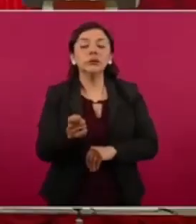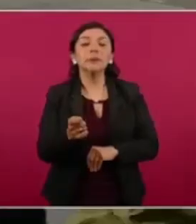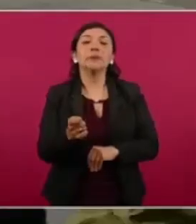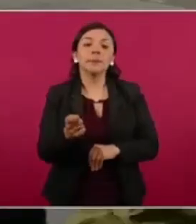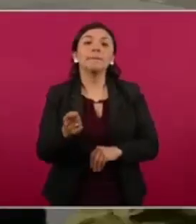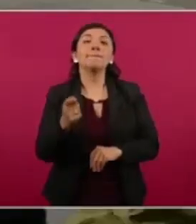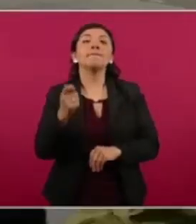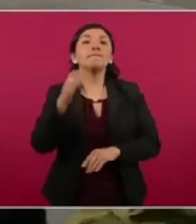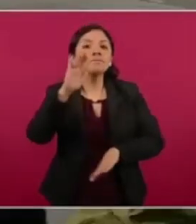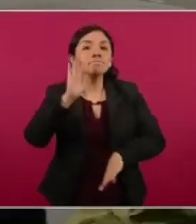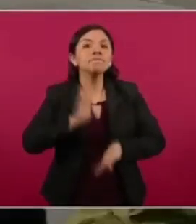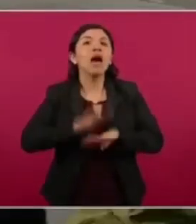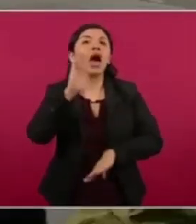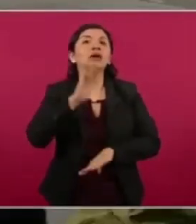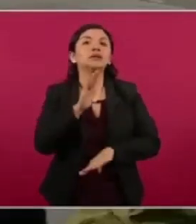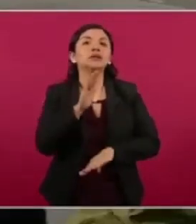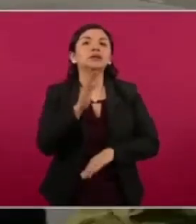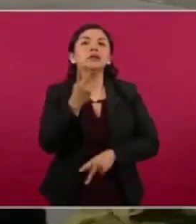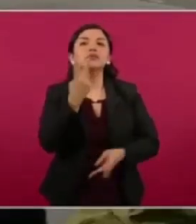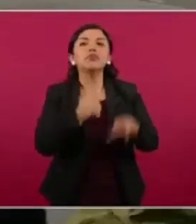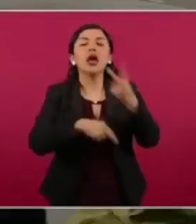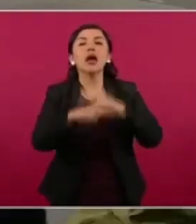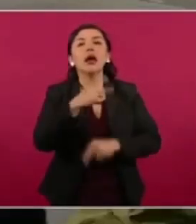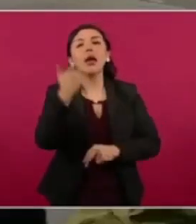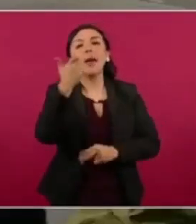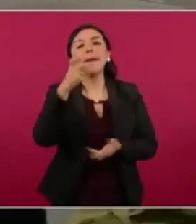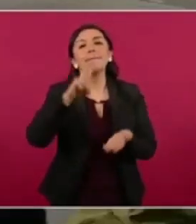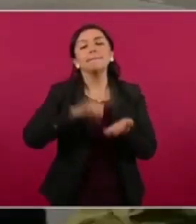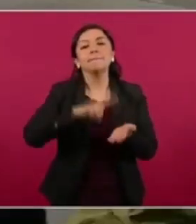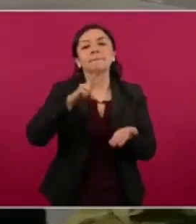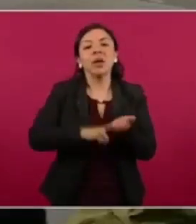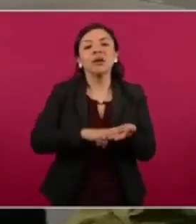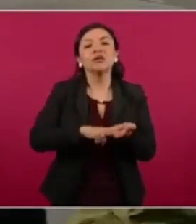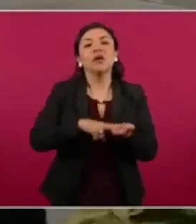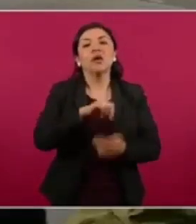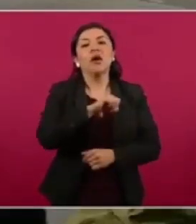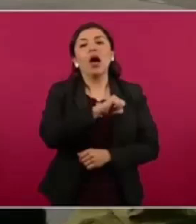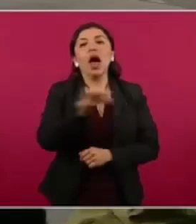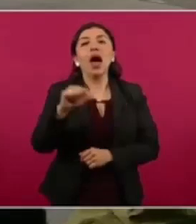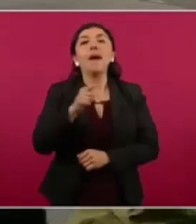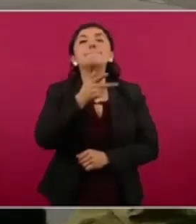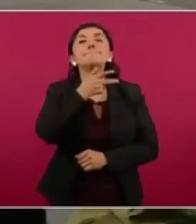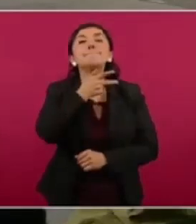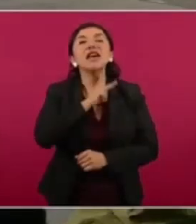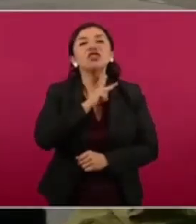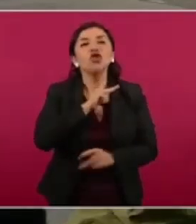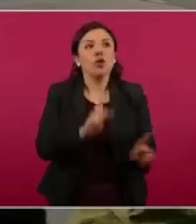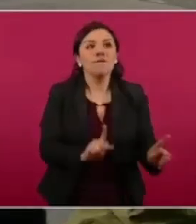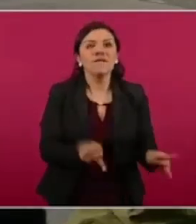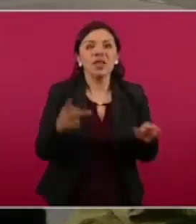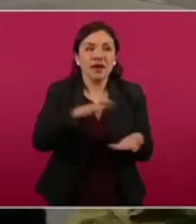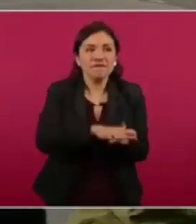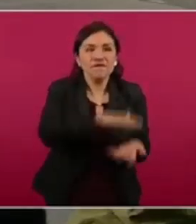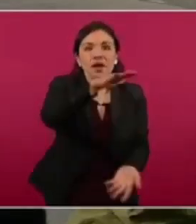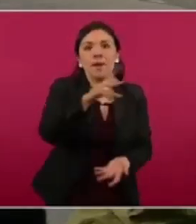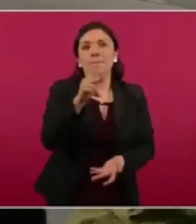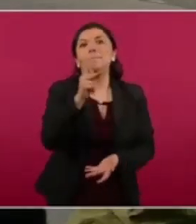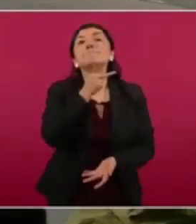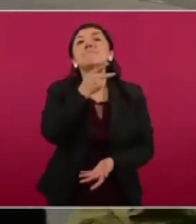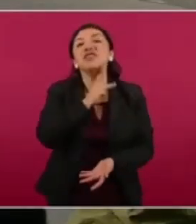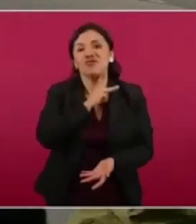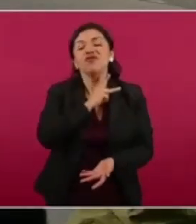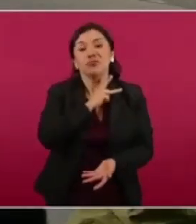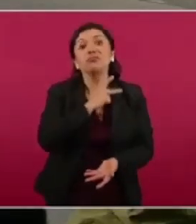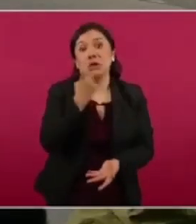por el aumento en el precio del petróleo crudo y nos